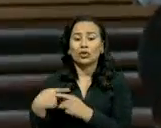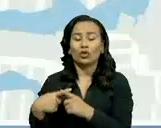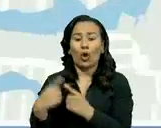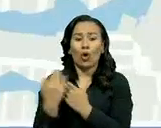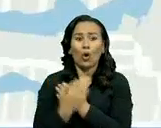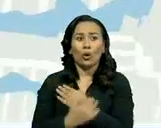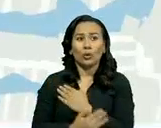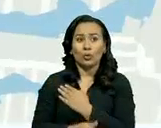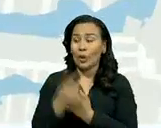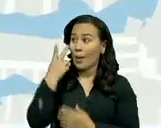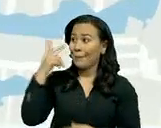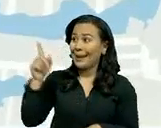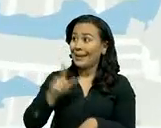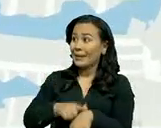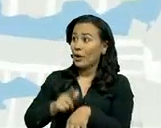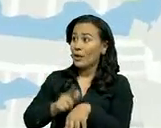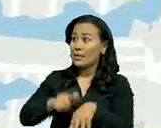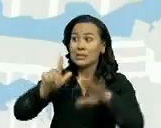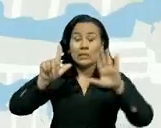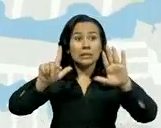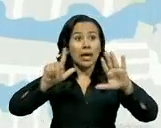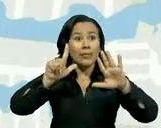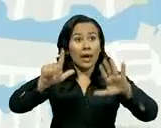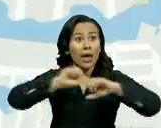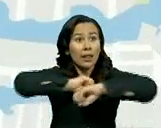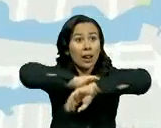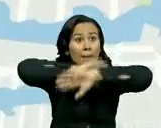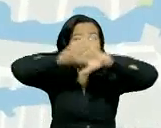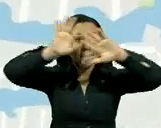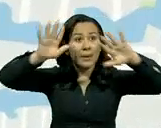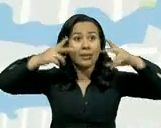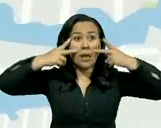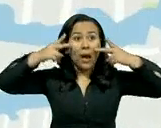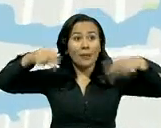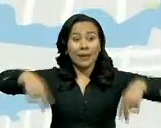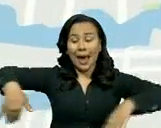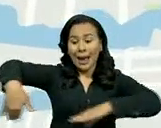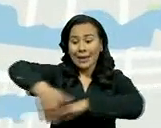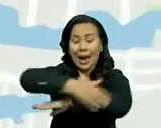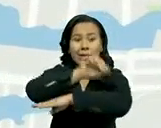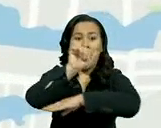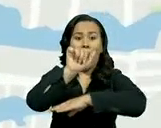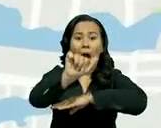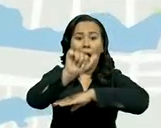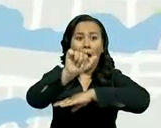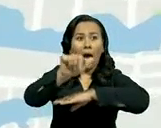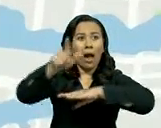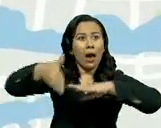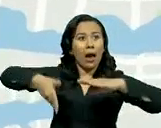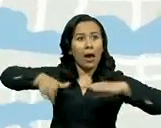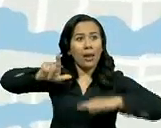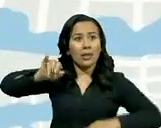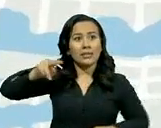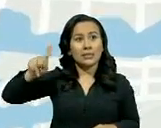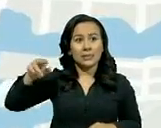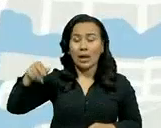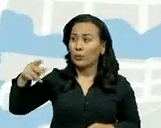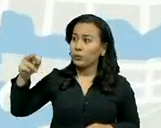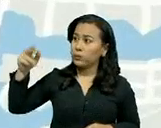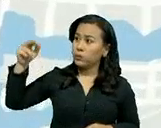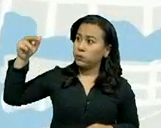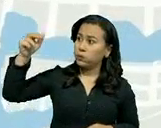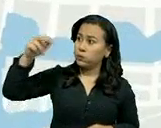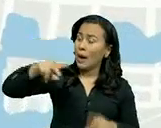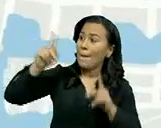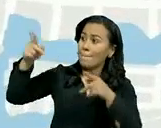partir de las 7 de la mañana, desde este punto, desde la A y Lizardo García, coge largo y sube por el puente del